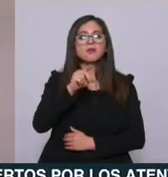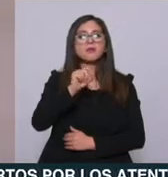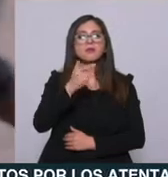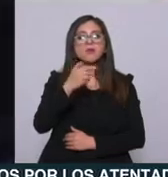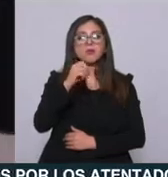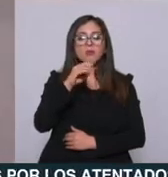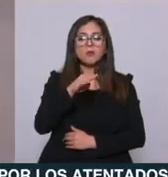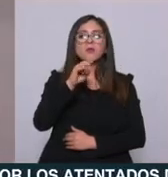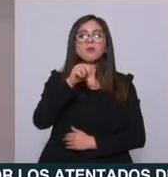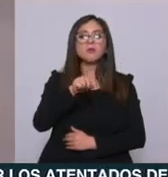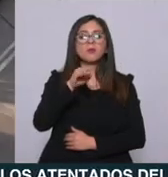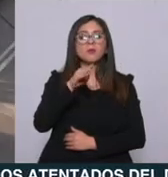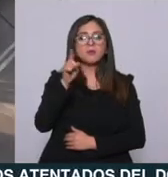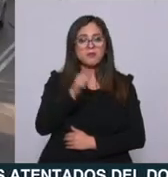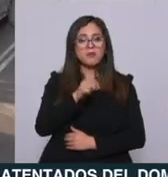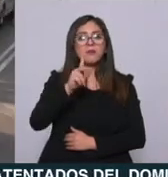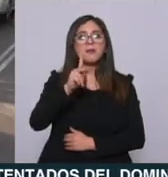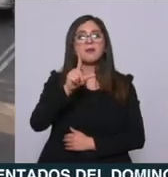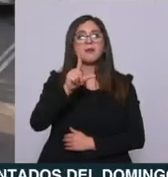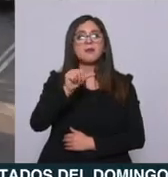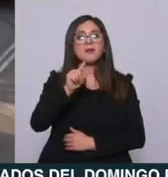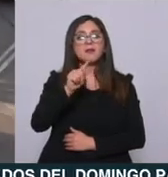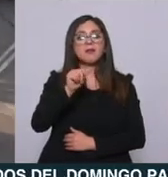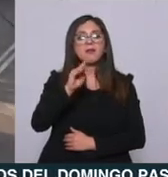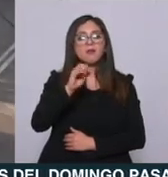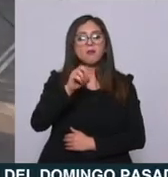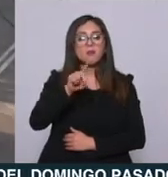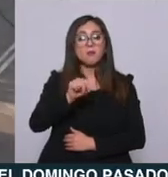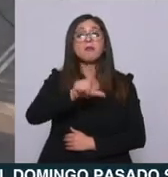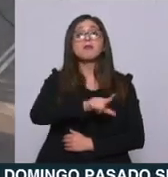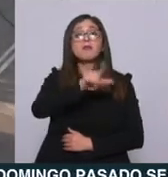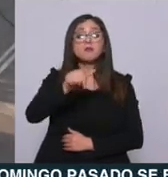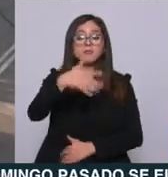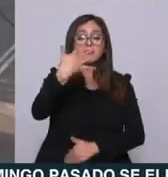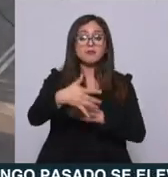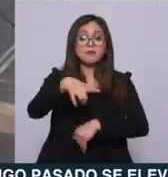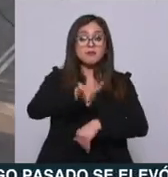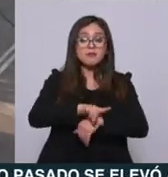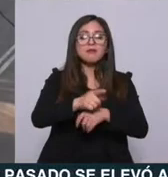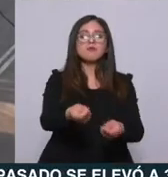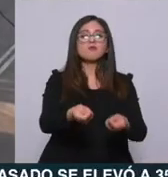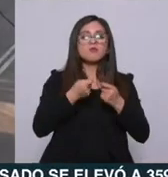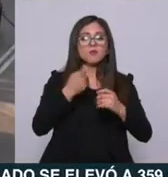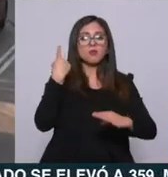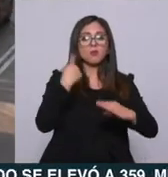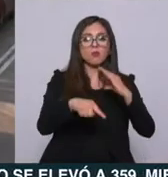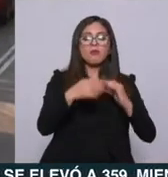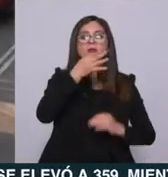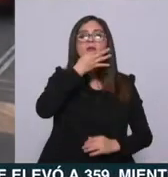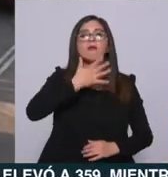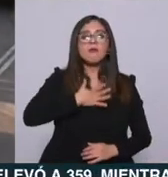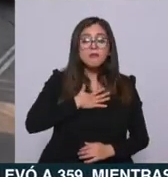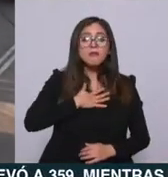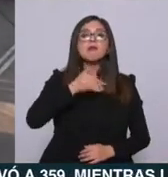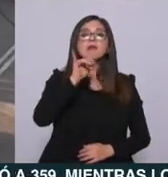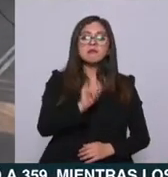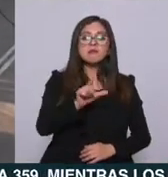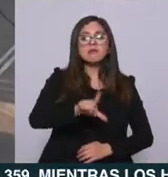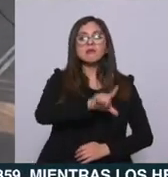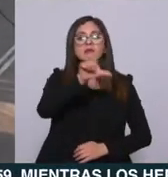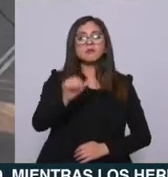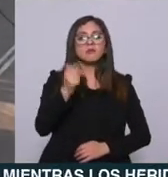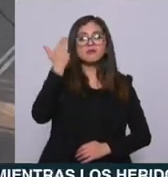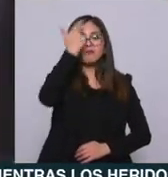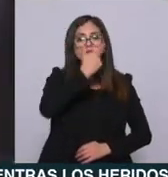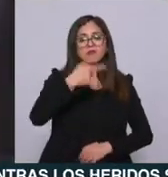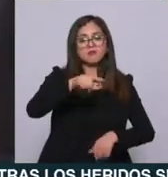www.cemovi.cdmx.gov.mx/plataforma. 15 días después, recibirá respuesta por parte de la Secretaría de Movilidad y podrá proceder a la inspección del